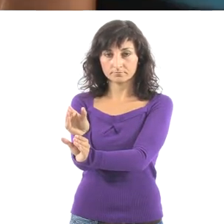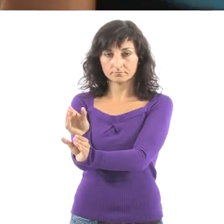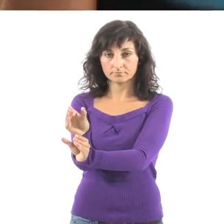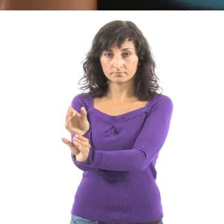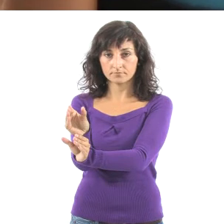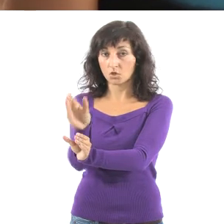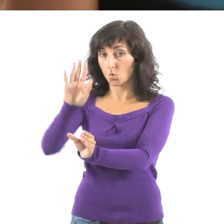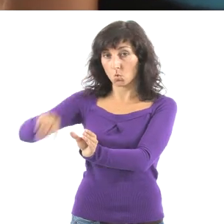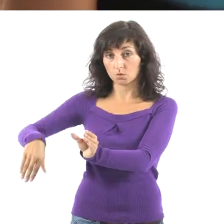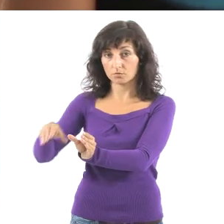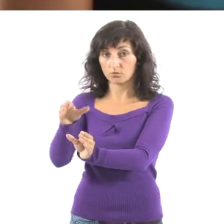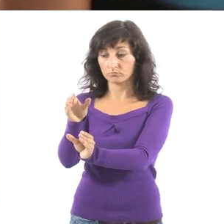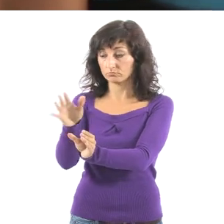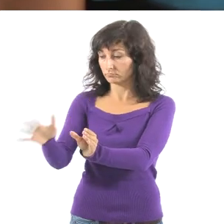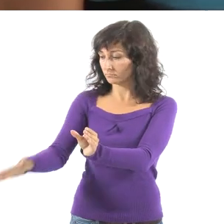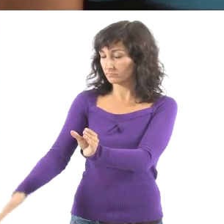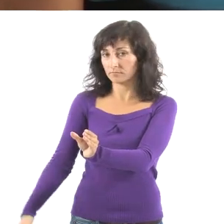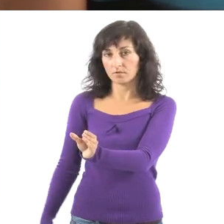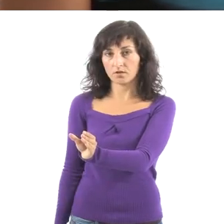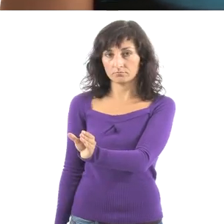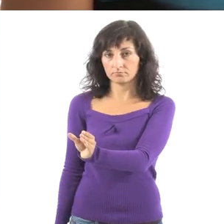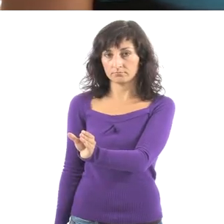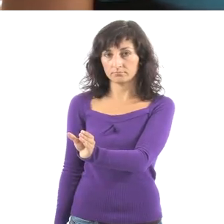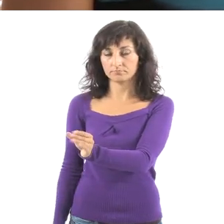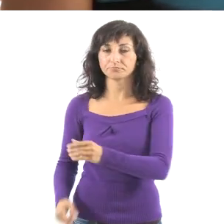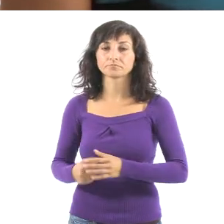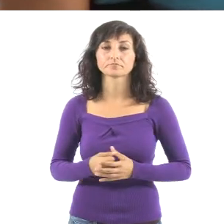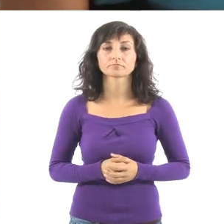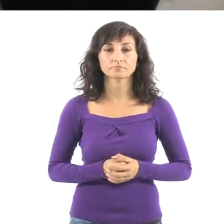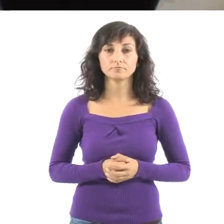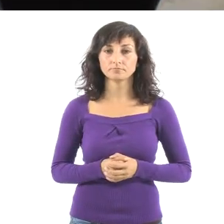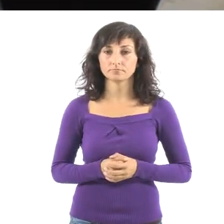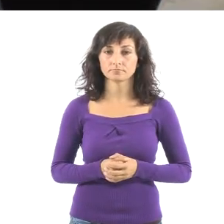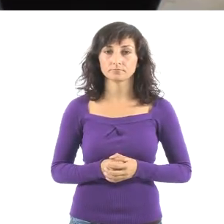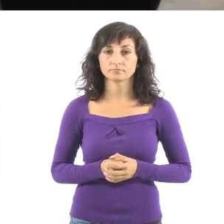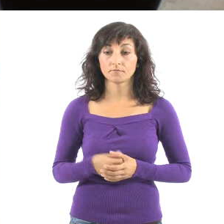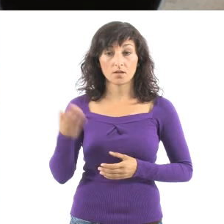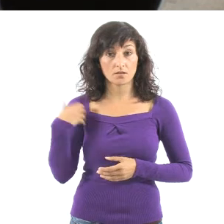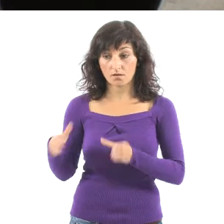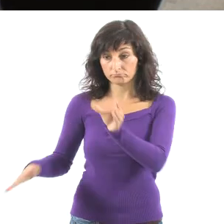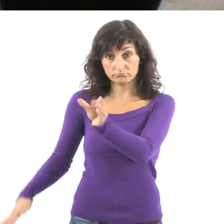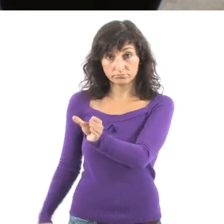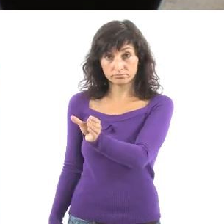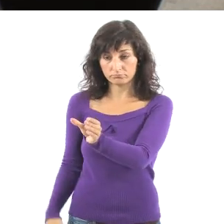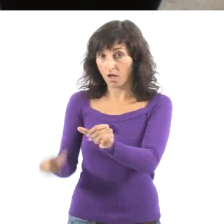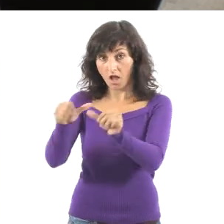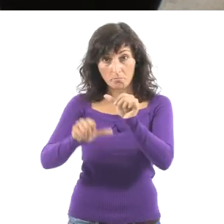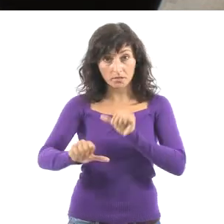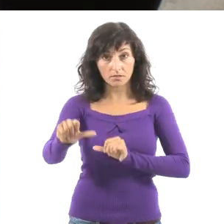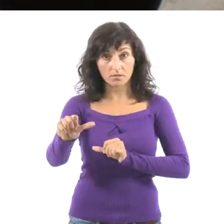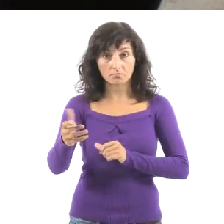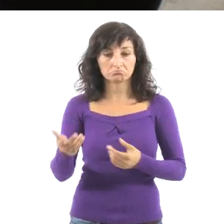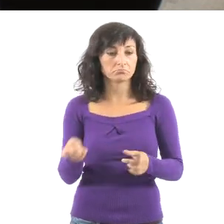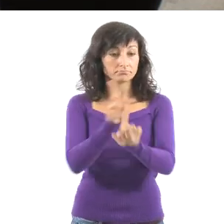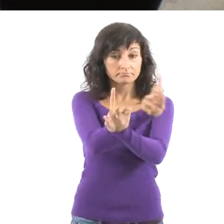dejando libre la mano que inicialmente sujetaba el brazo del guía. A partir de ahí, el guía habrá efectuado un